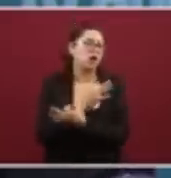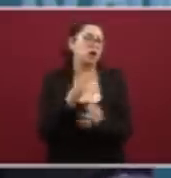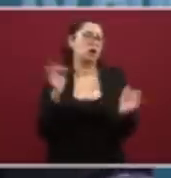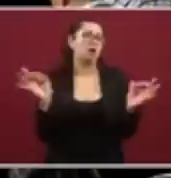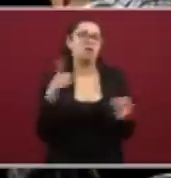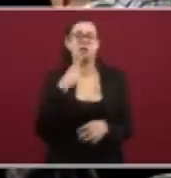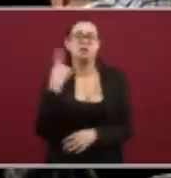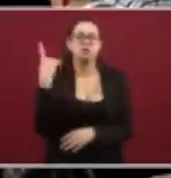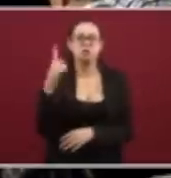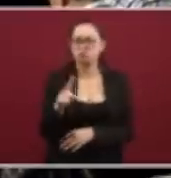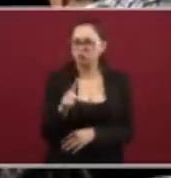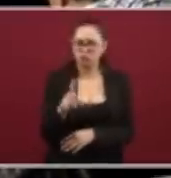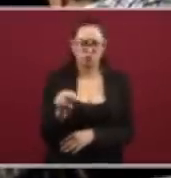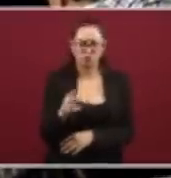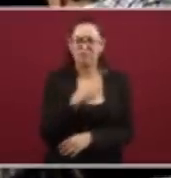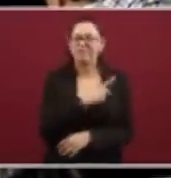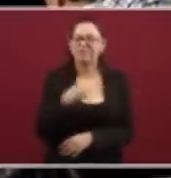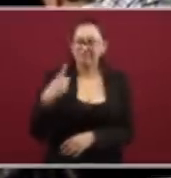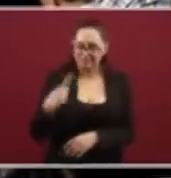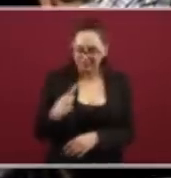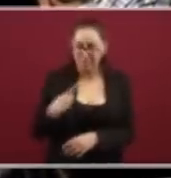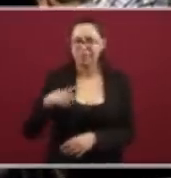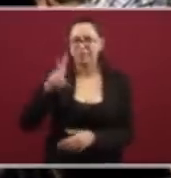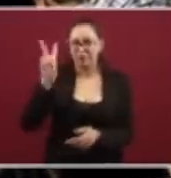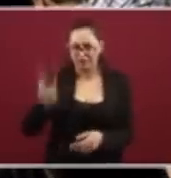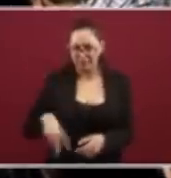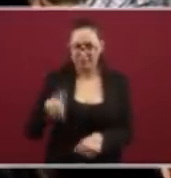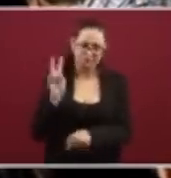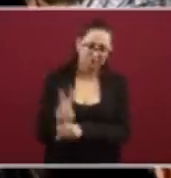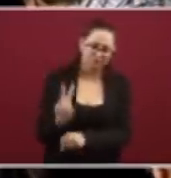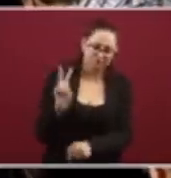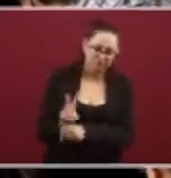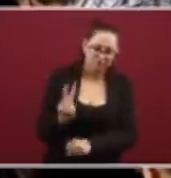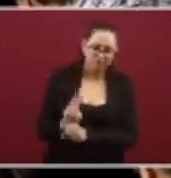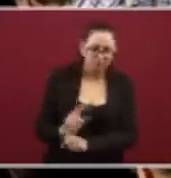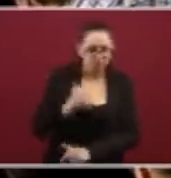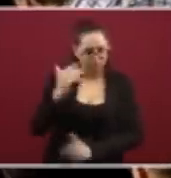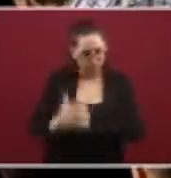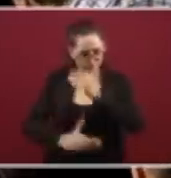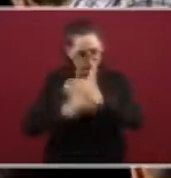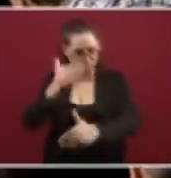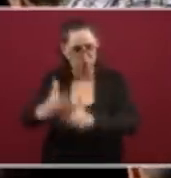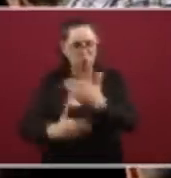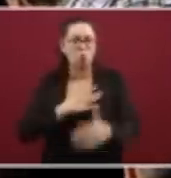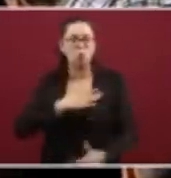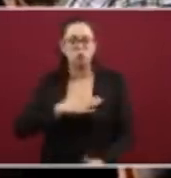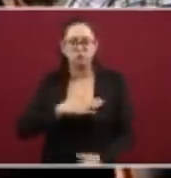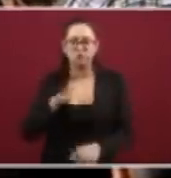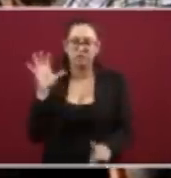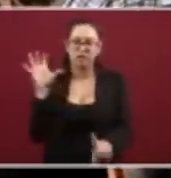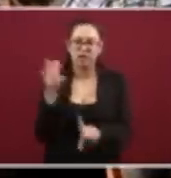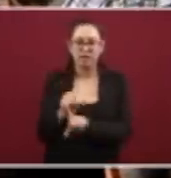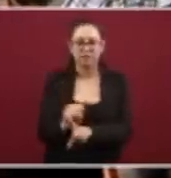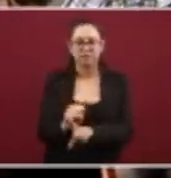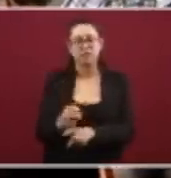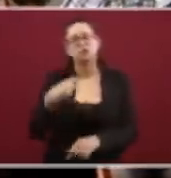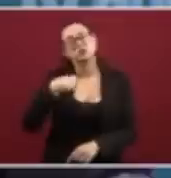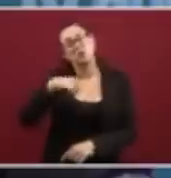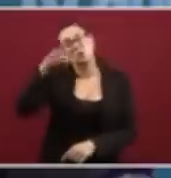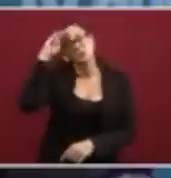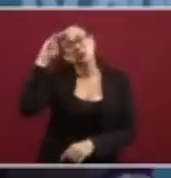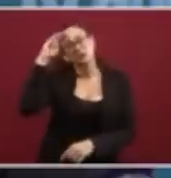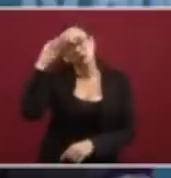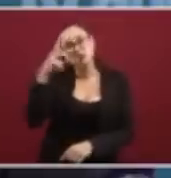evitar que forme parte de una acción que no trascienda en el ámbito de la justicia y por eso soy de la opinión que debe de